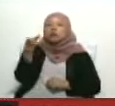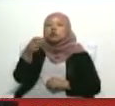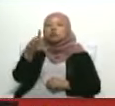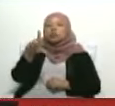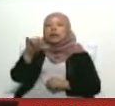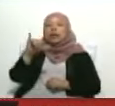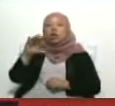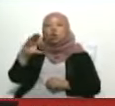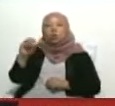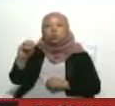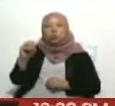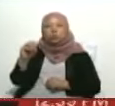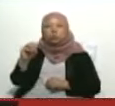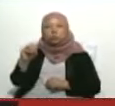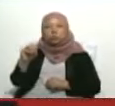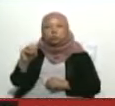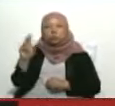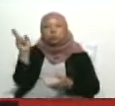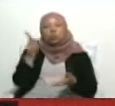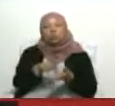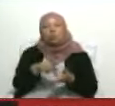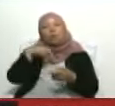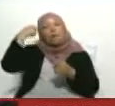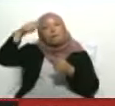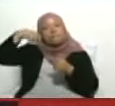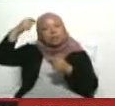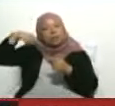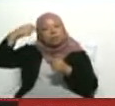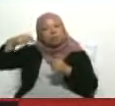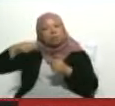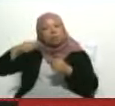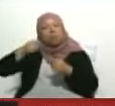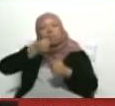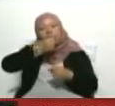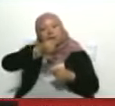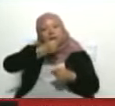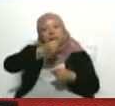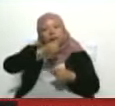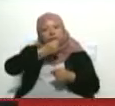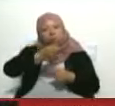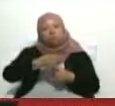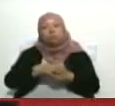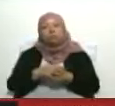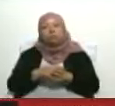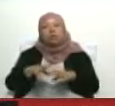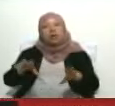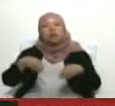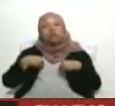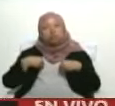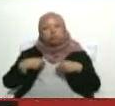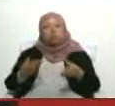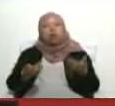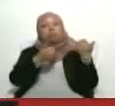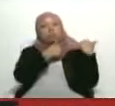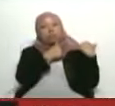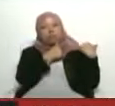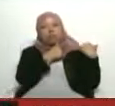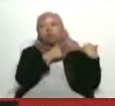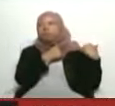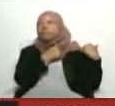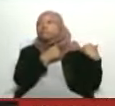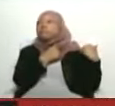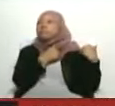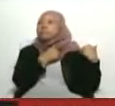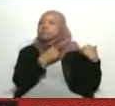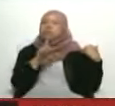Gervasio, lo veremos en un video declarando y asumiendo su responsabilidad,